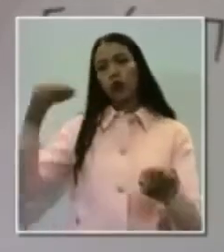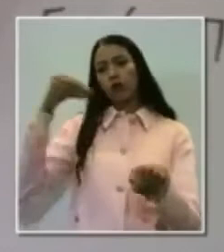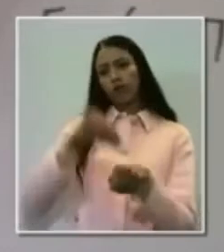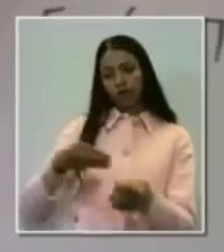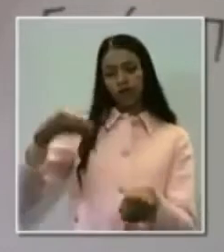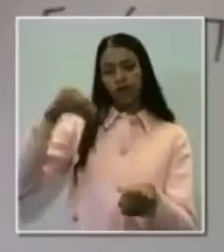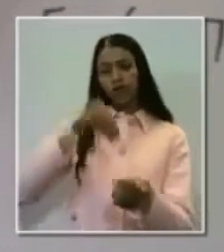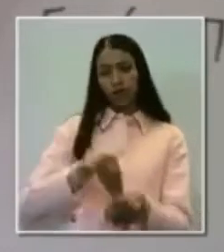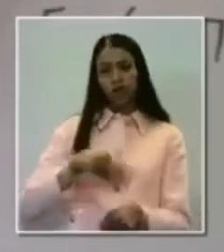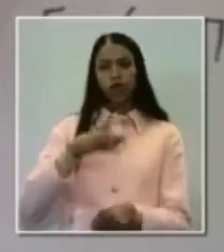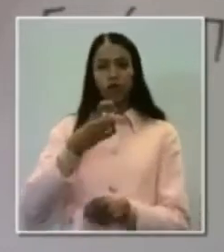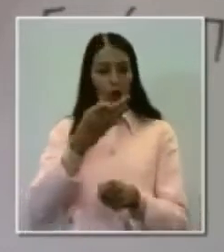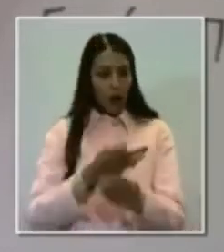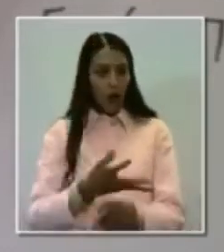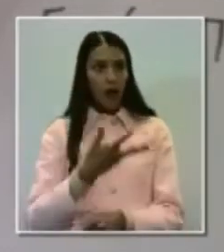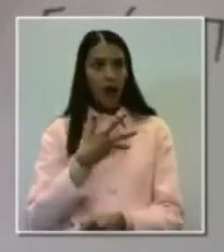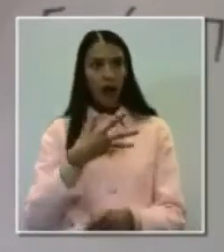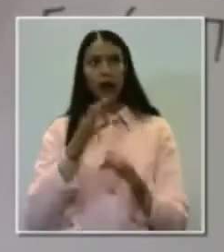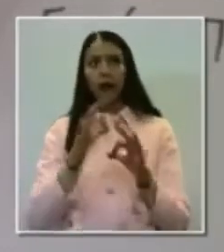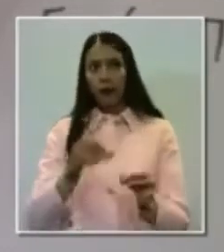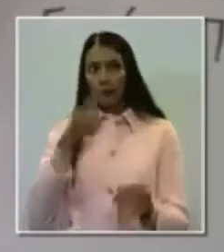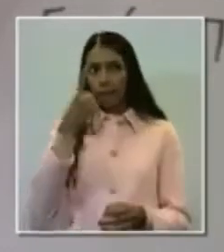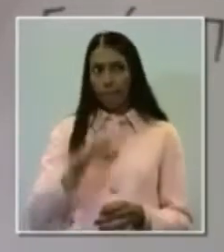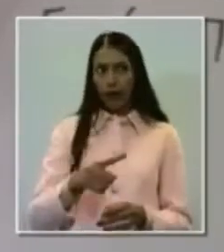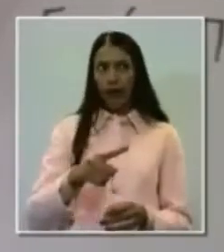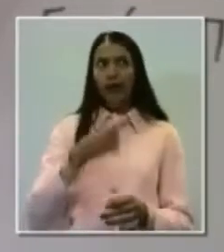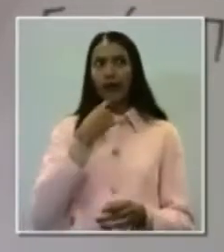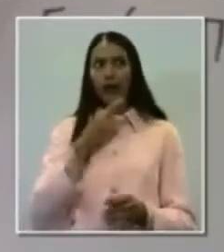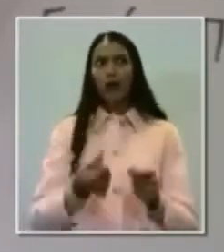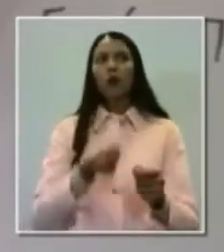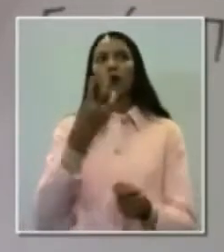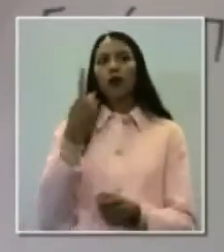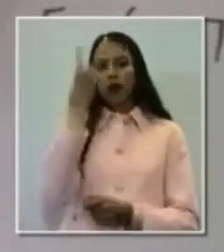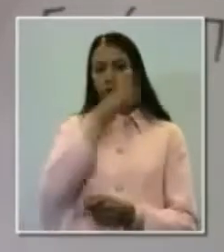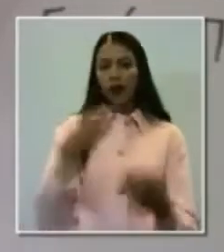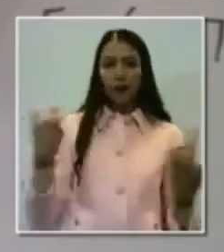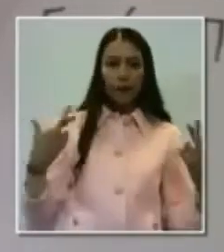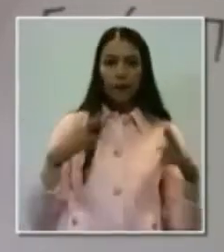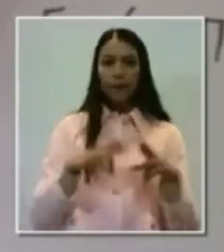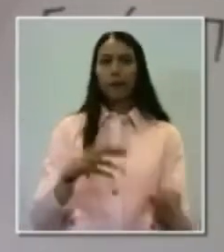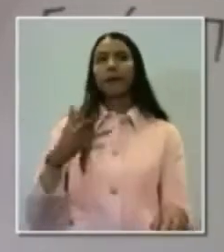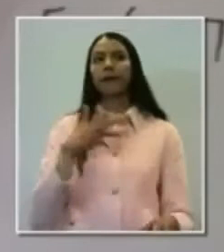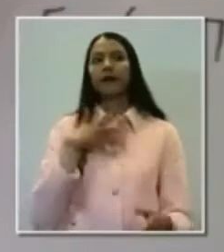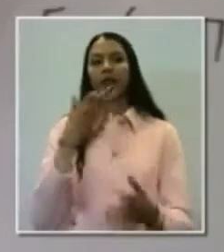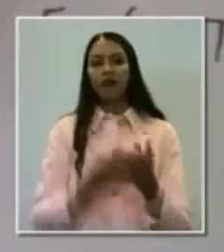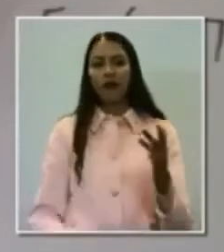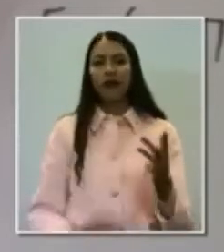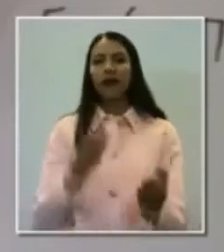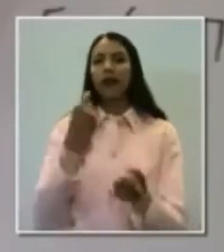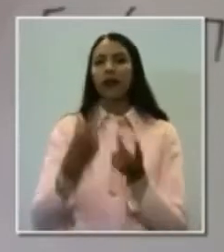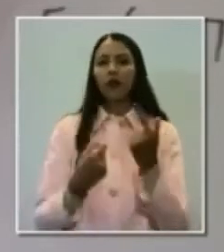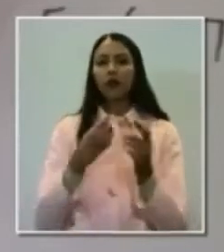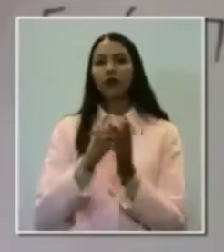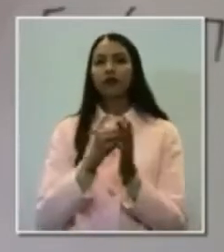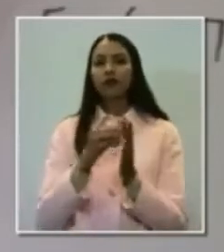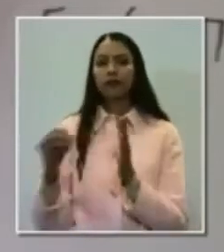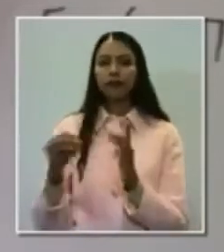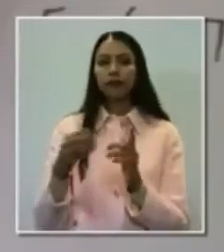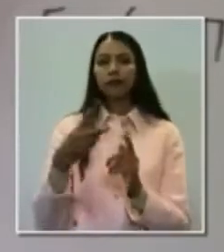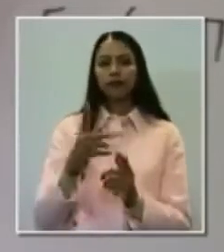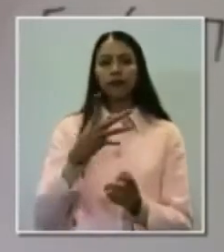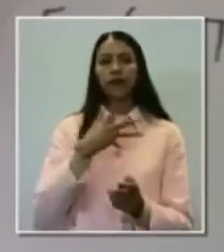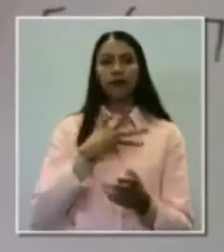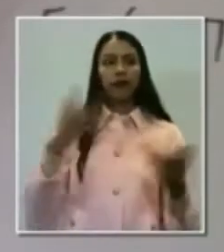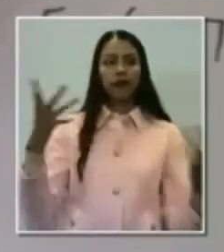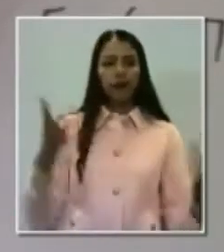las condiciones óptimas para asignar las horas a los maestros que corresponden. Falta hacer algunos reordenamientos, pero los